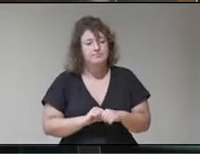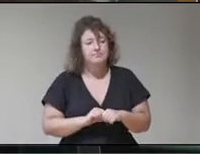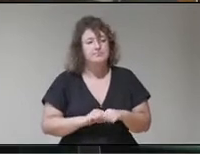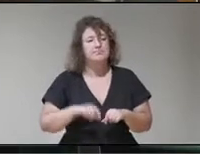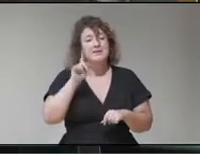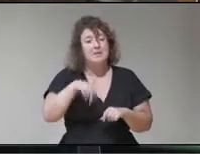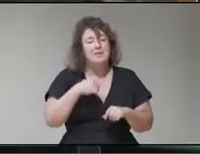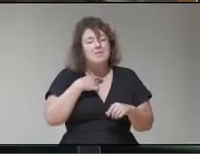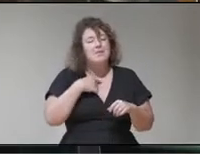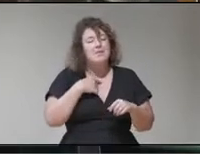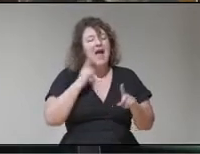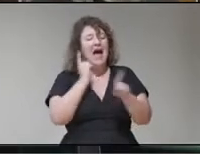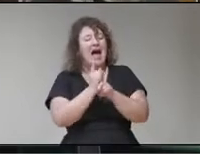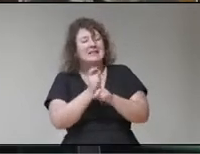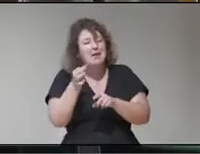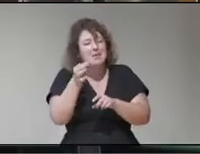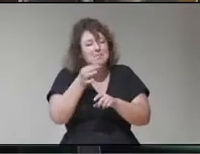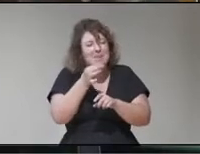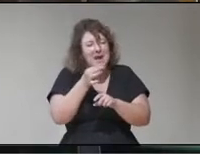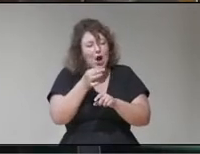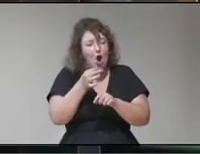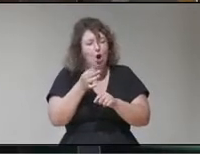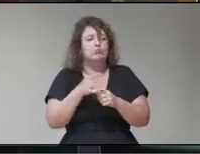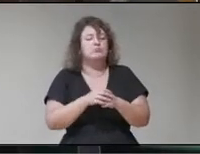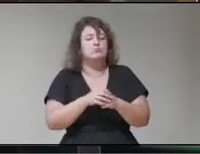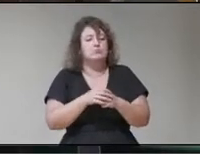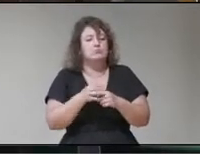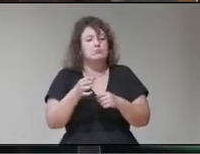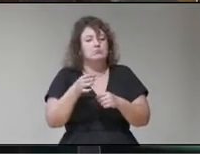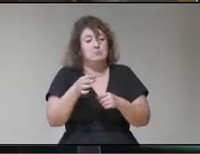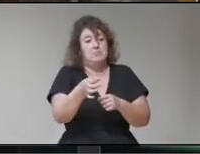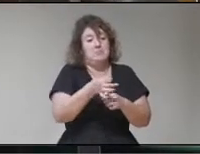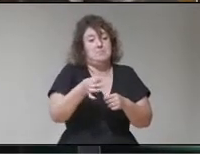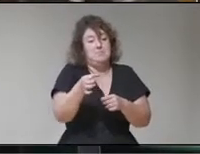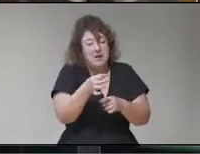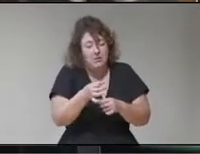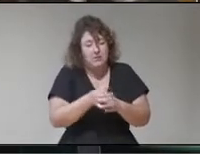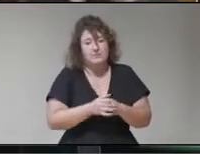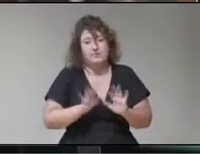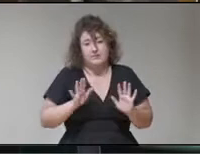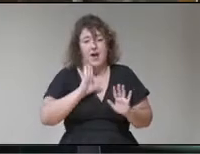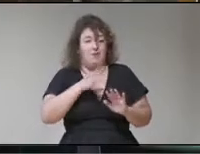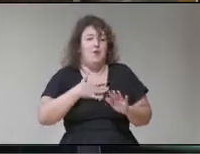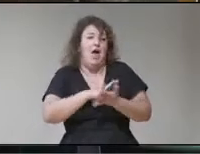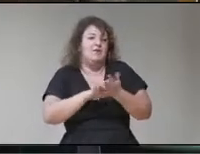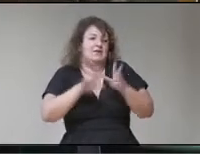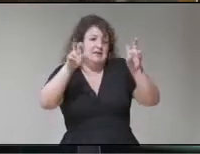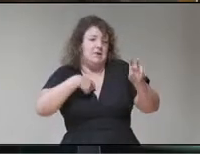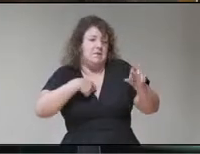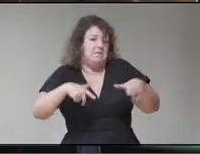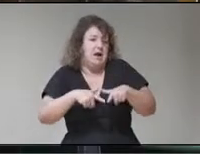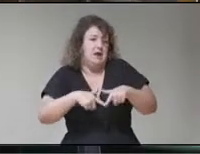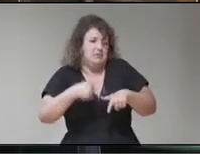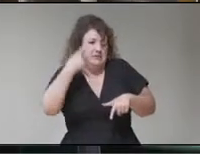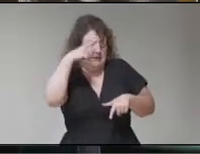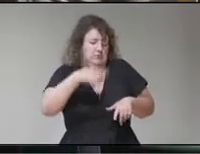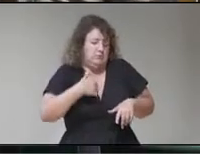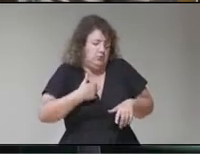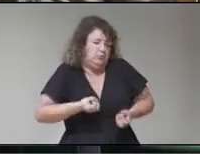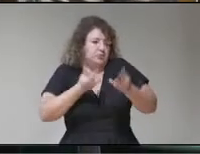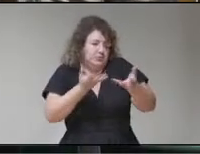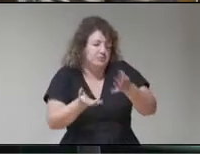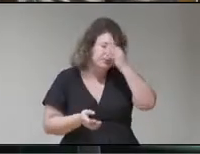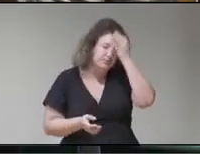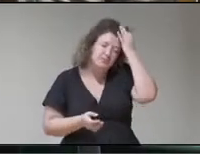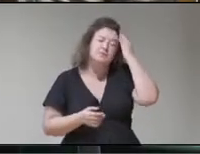antimicrobianos. Sigo con la vagina. Ya os dije al principio que cada uno habla de lo que sabe. Bueno, en la vagina, como sabéis muy bien todos,